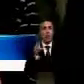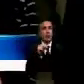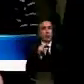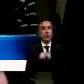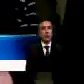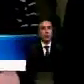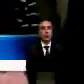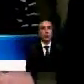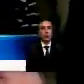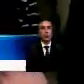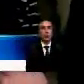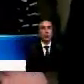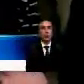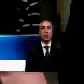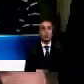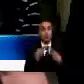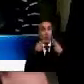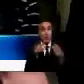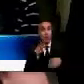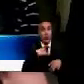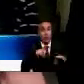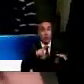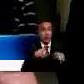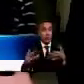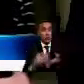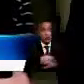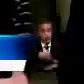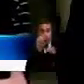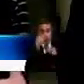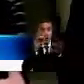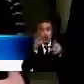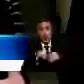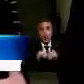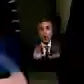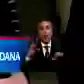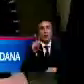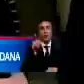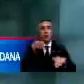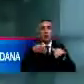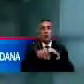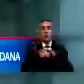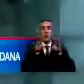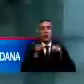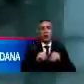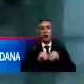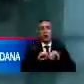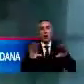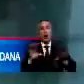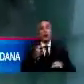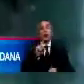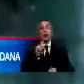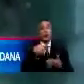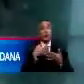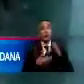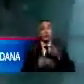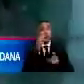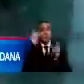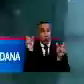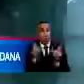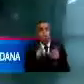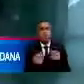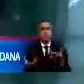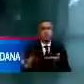No. Porque se había dicho que se están sustrayendo información de Secretaría General. No ingresaron a Secretaría General. A su salida, los agentes